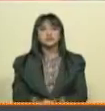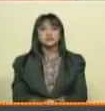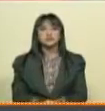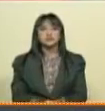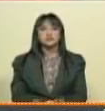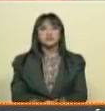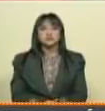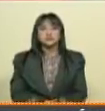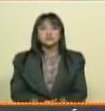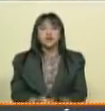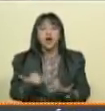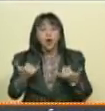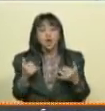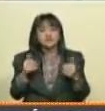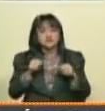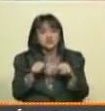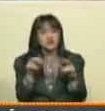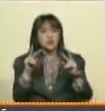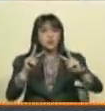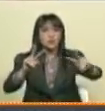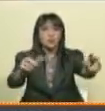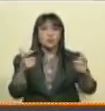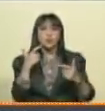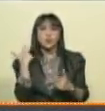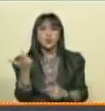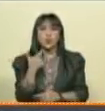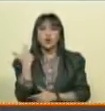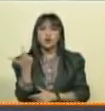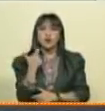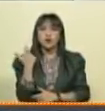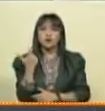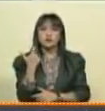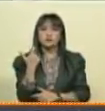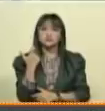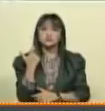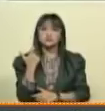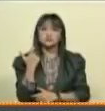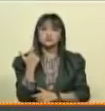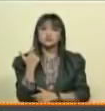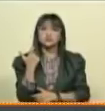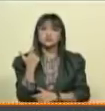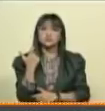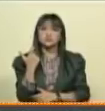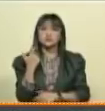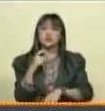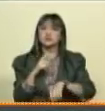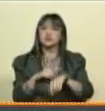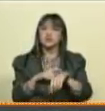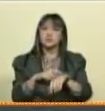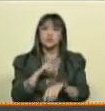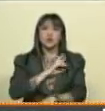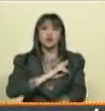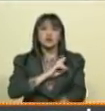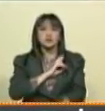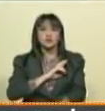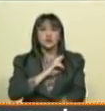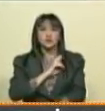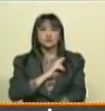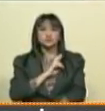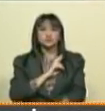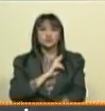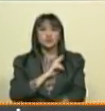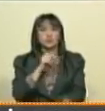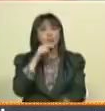a seguir buscando en las catacumbas, valiéndonos de los tiempos religiosos, en las catacumbas del